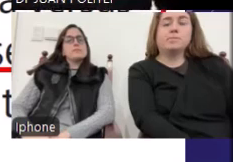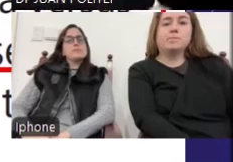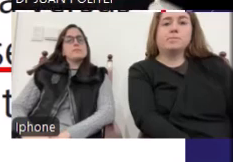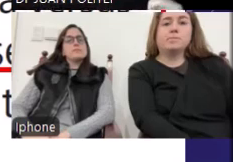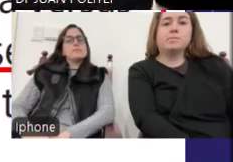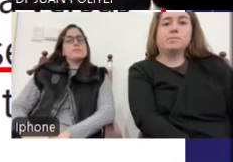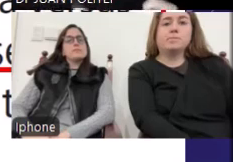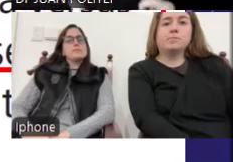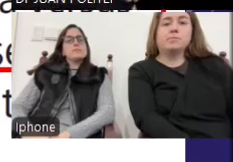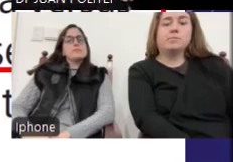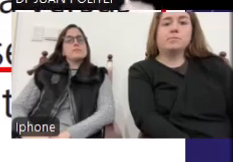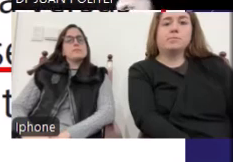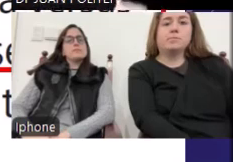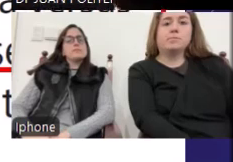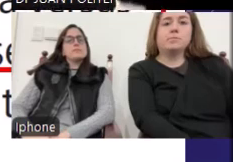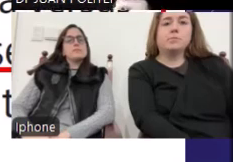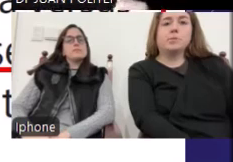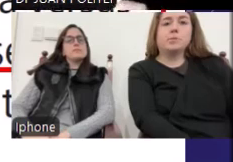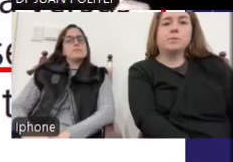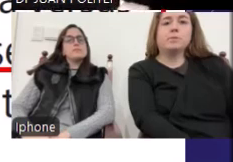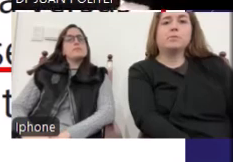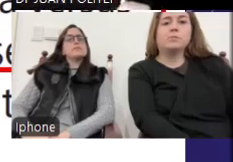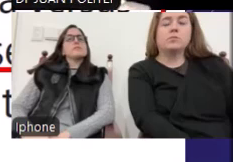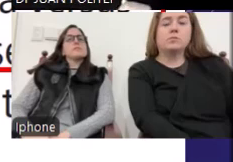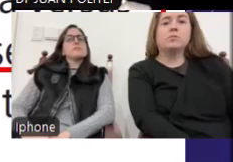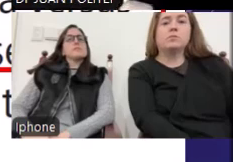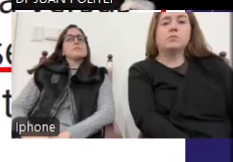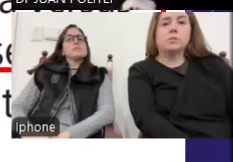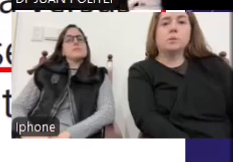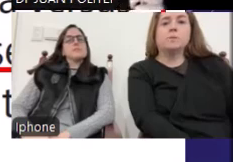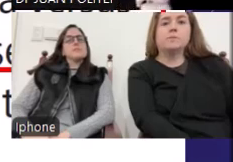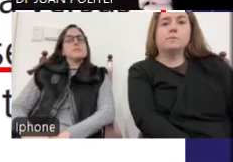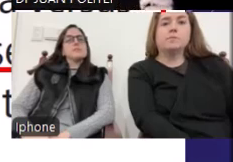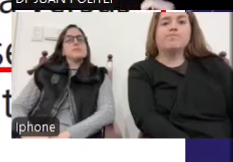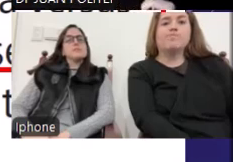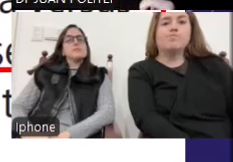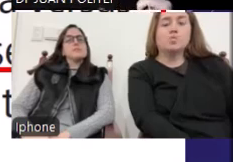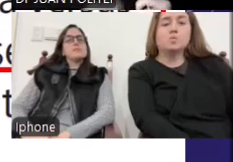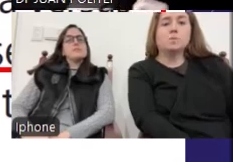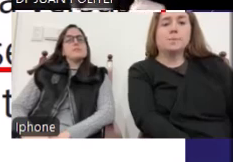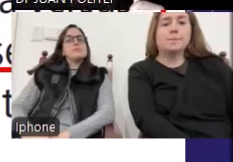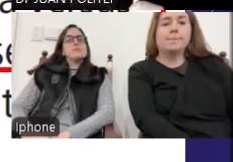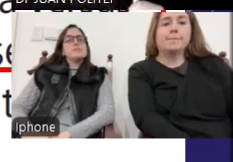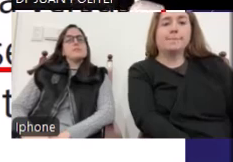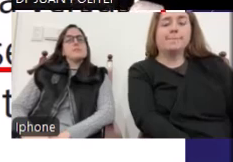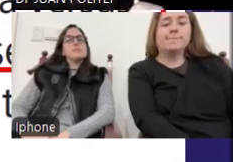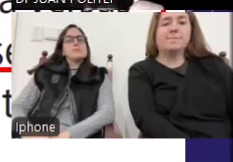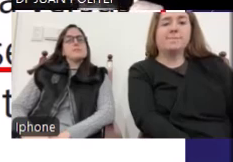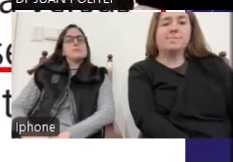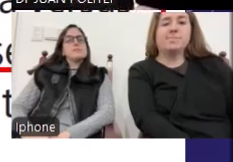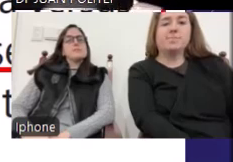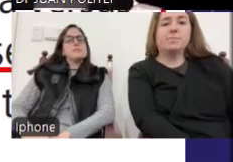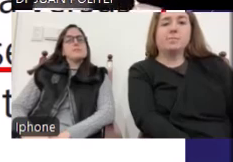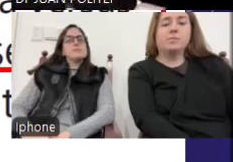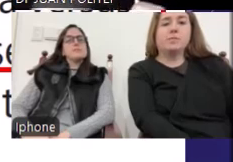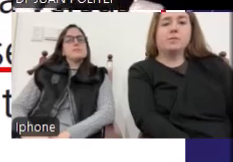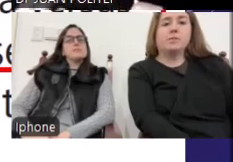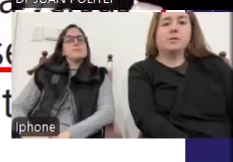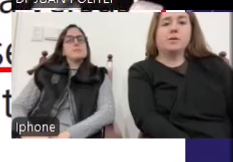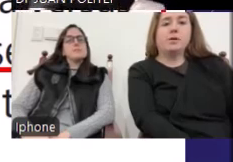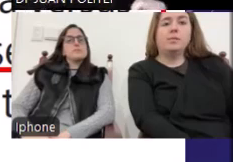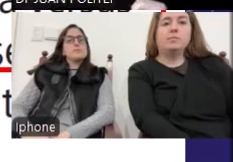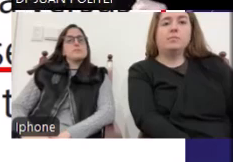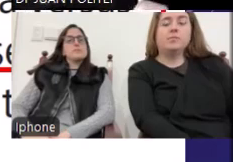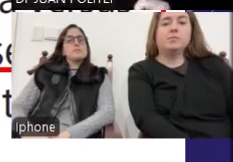sigue siendo una terapia endovenosa cada 14 días, ¿ok? Y lo que ha demostrado para ser aprobada en Estados Unidos